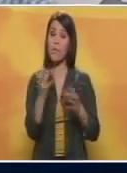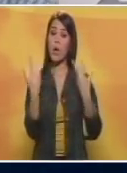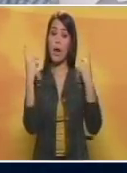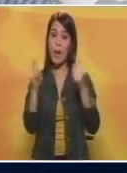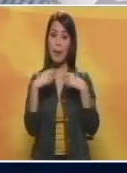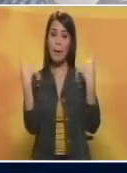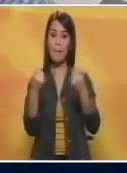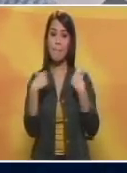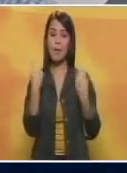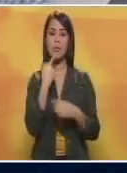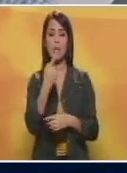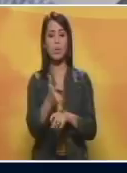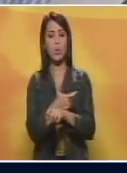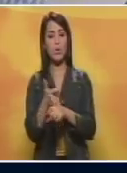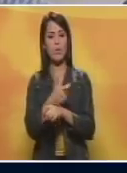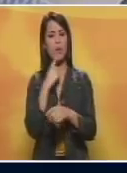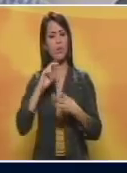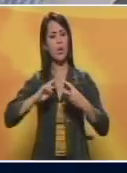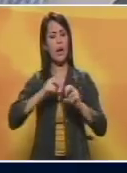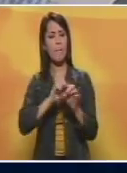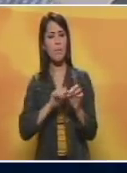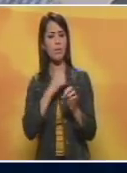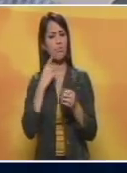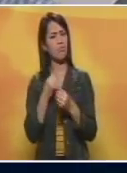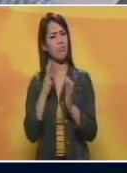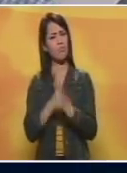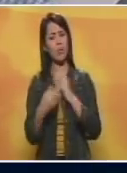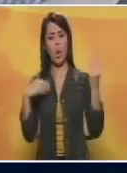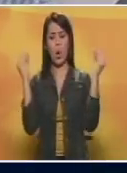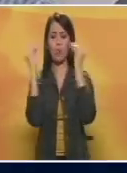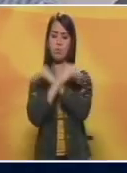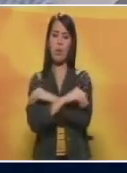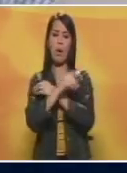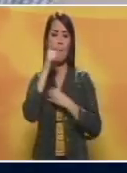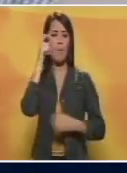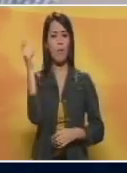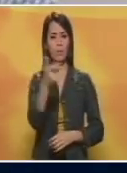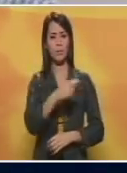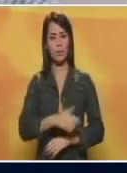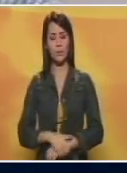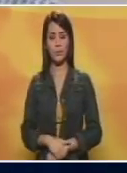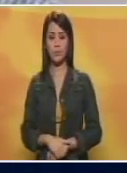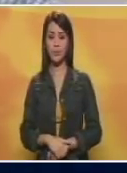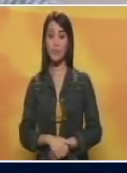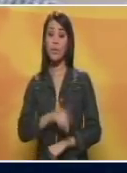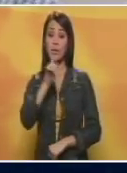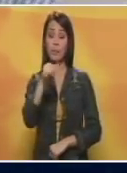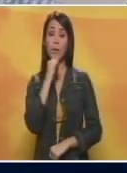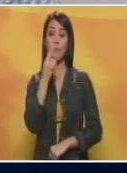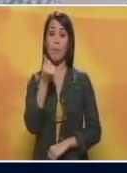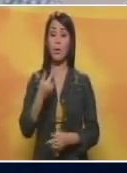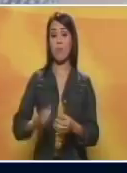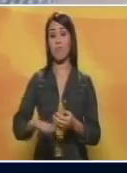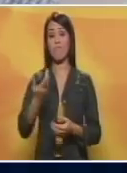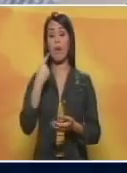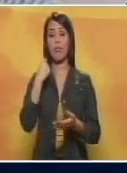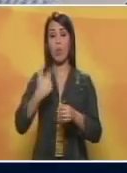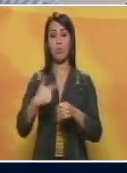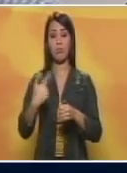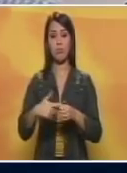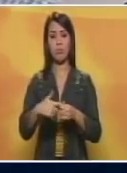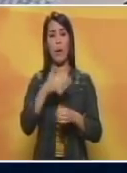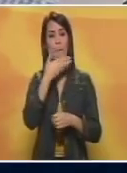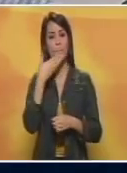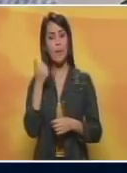que ha hecho el gobierno sobre la reconversión no ha dejado más que confusión en la población por otro lado destacó que el aumento de la gasolina generaría una